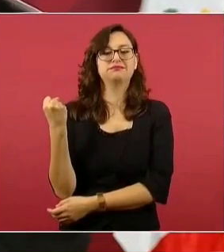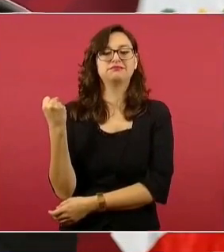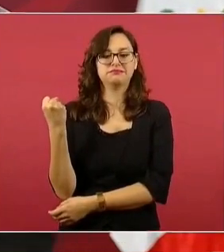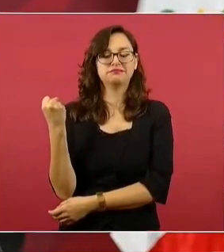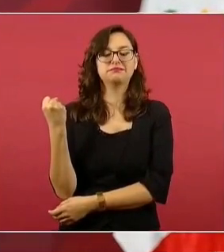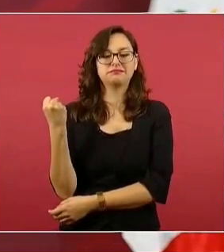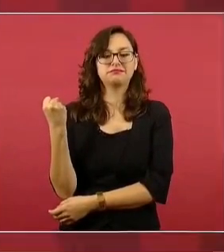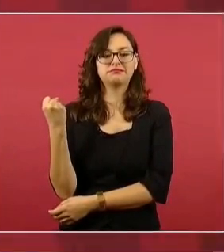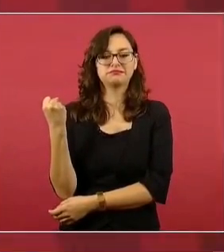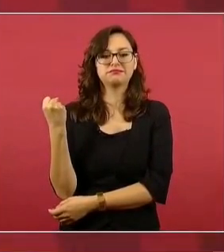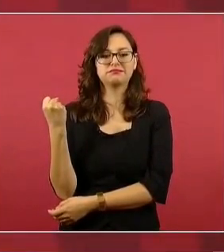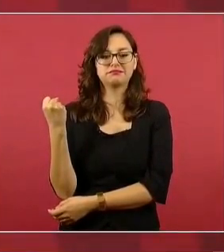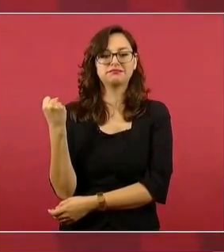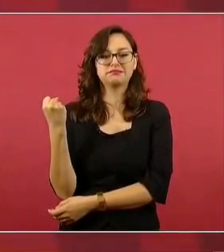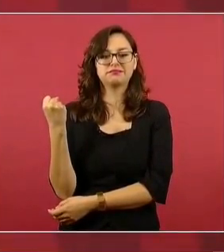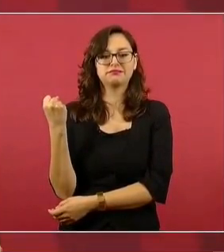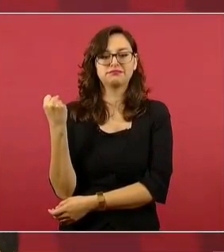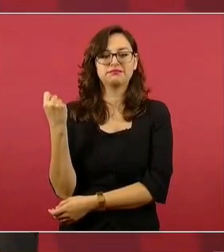los